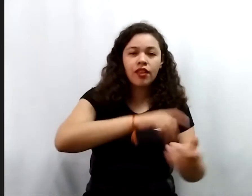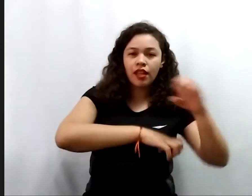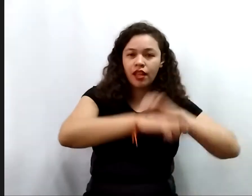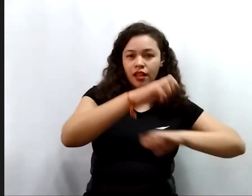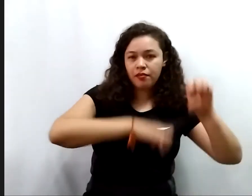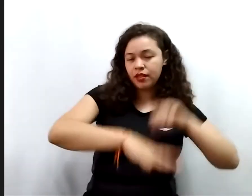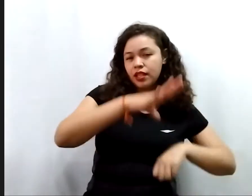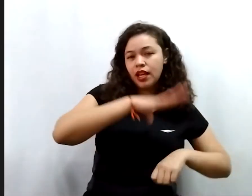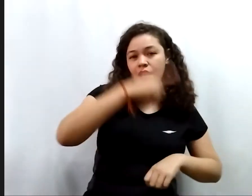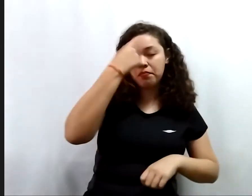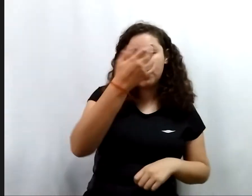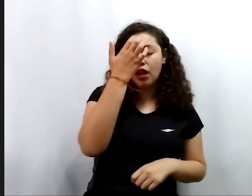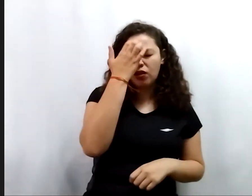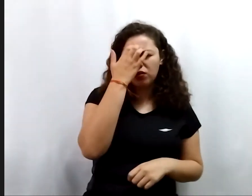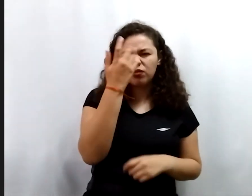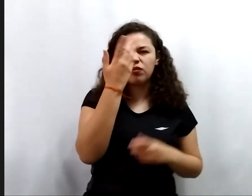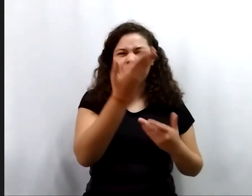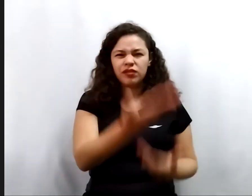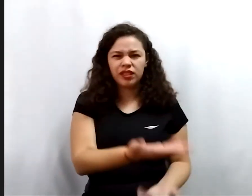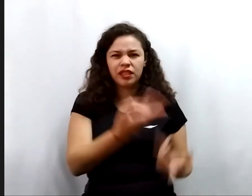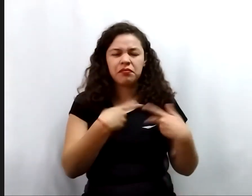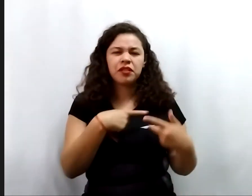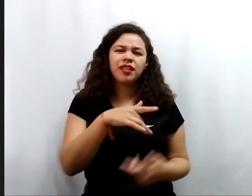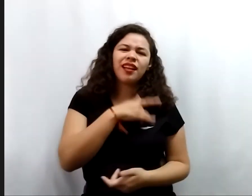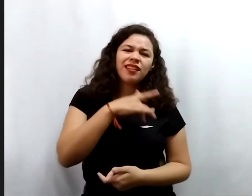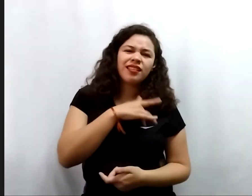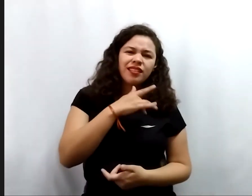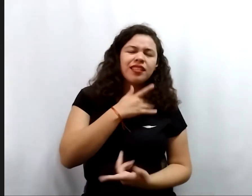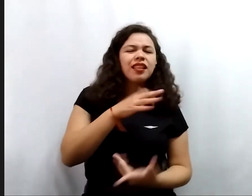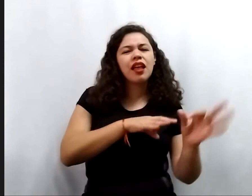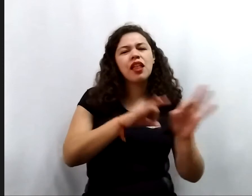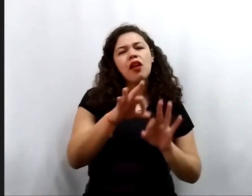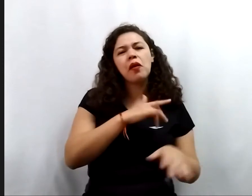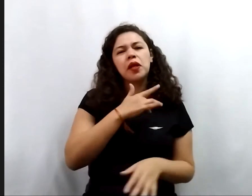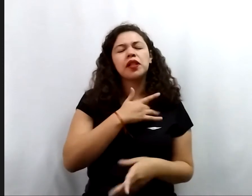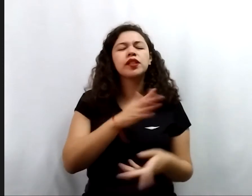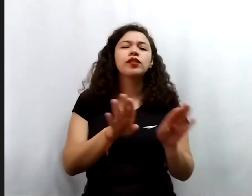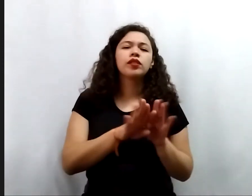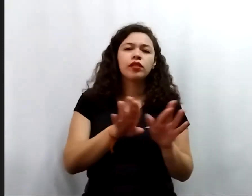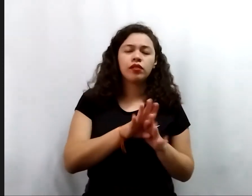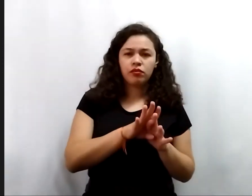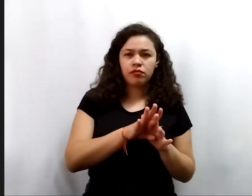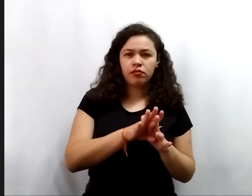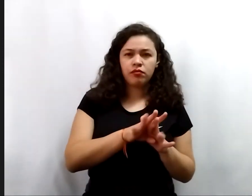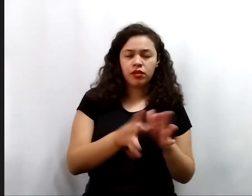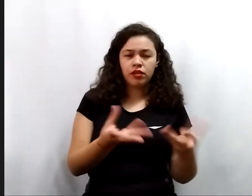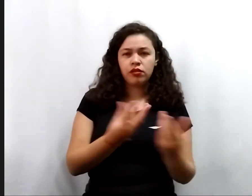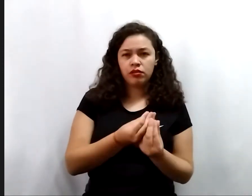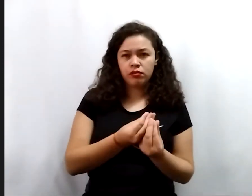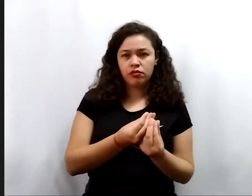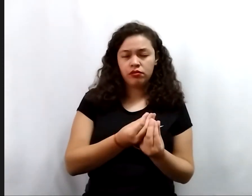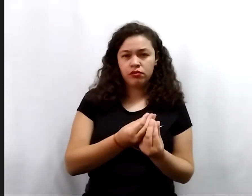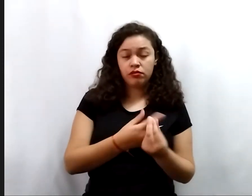para conocer cómo es que se siente este trabajador o estos trabajadores en conjunto,